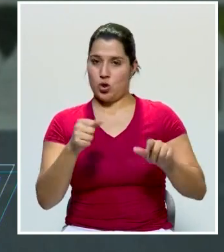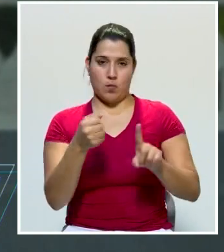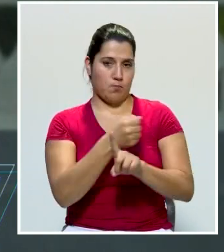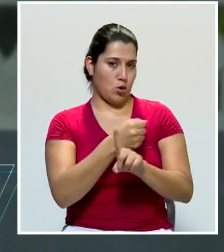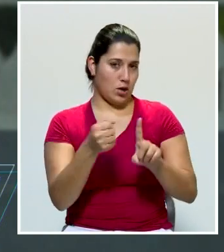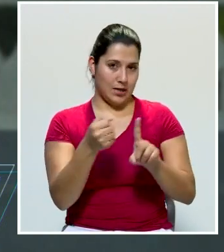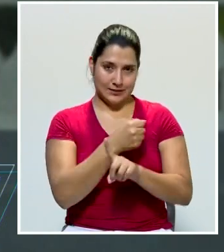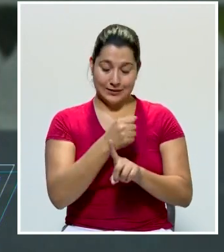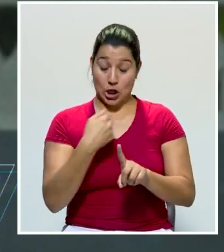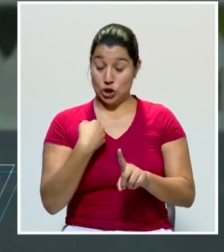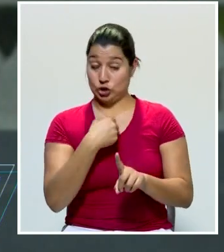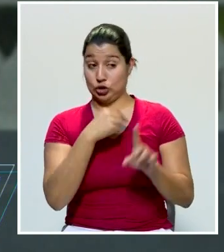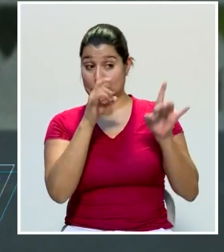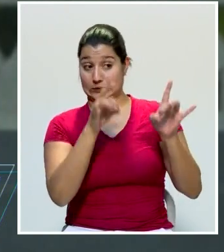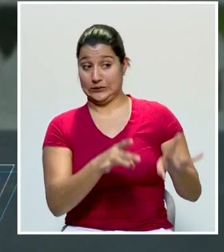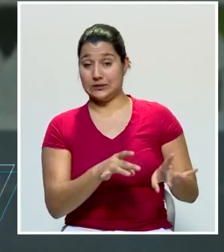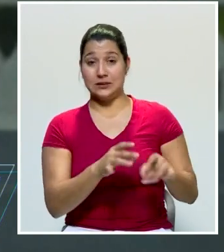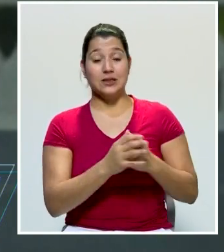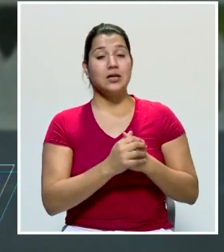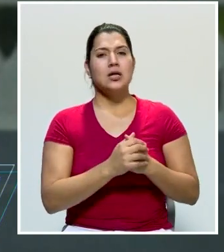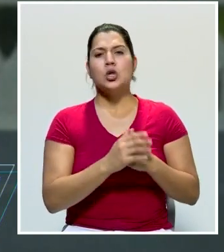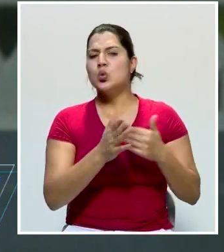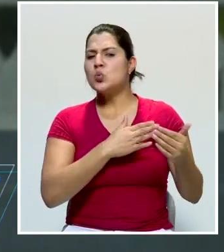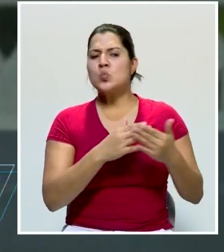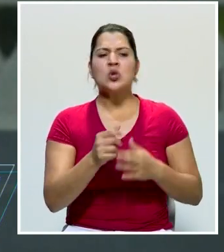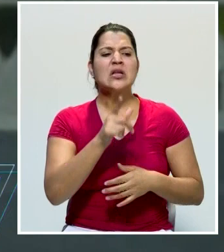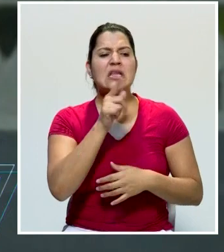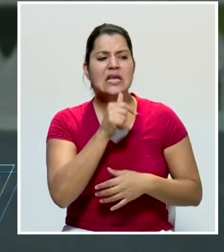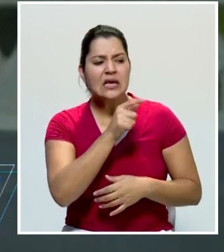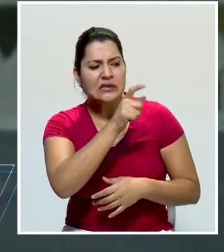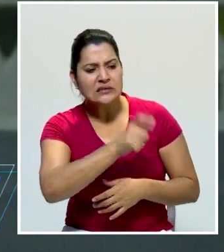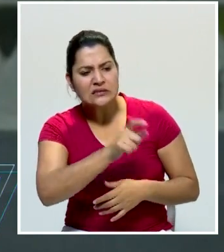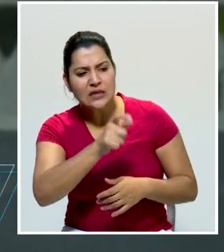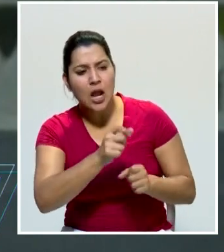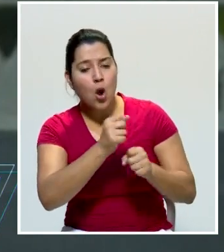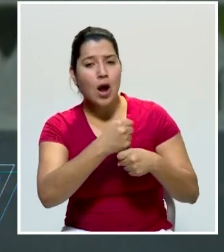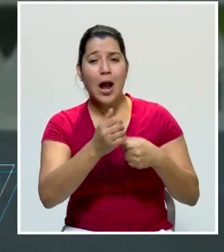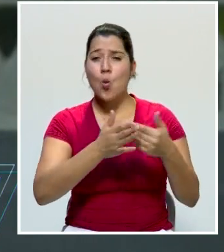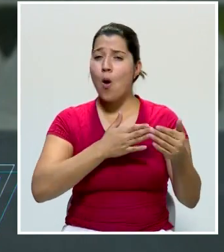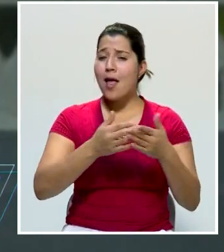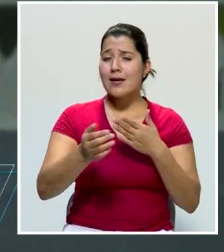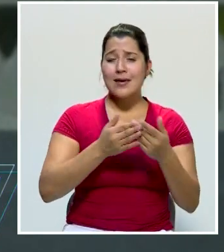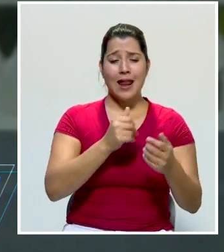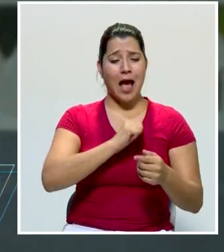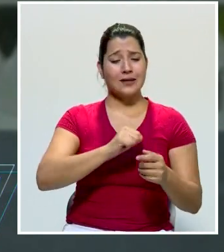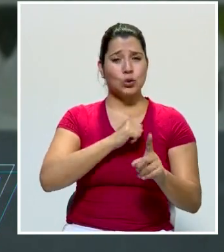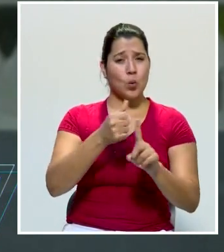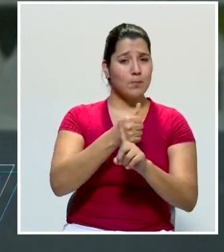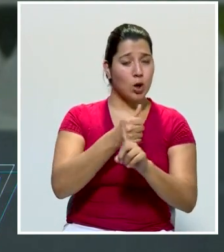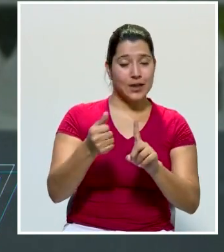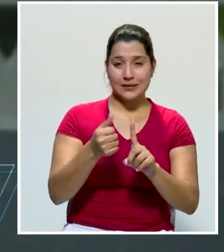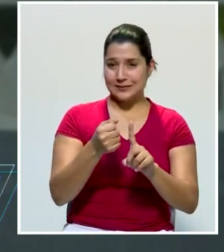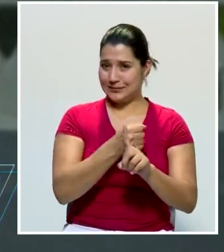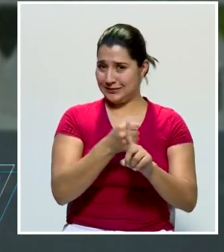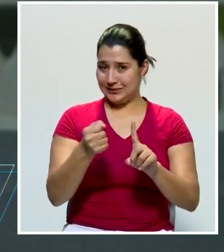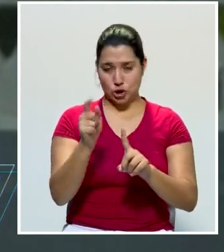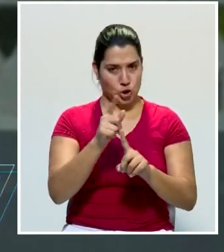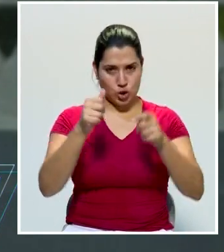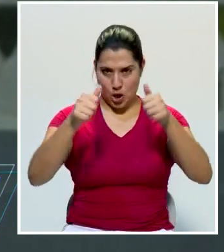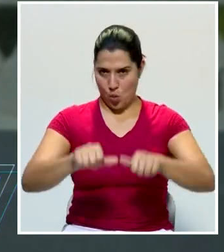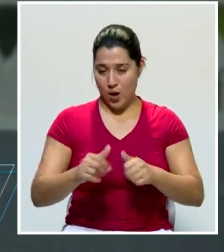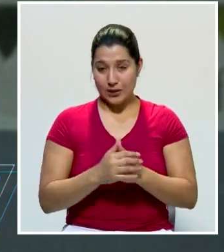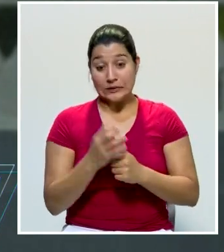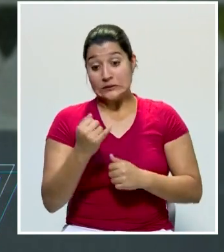y nosotros reprochamos, venga de quien venga, cualquier acto que atente contra cualquier persona. Si tengo algún